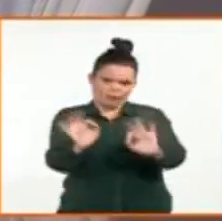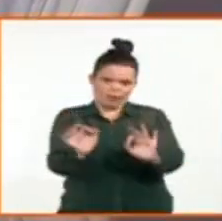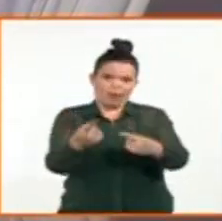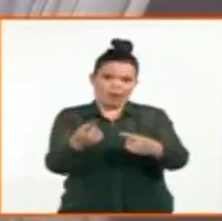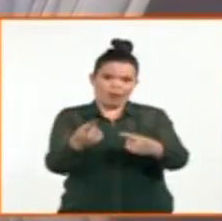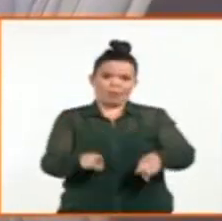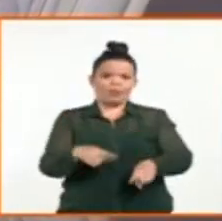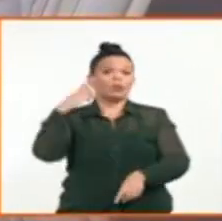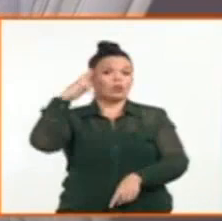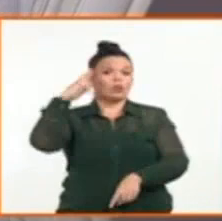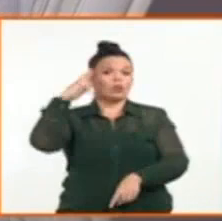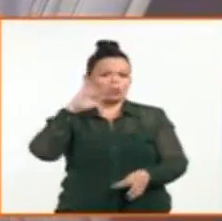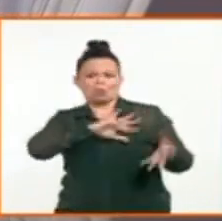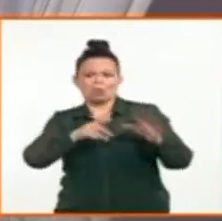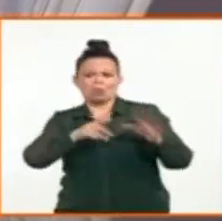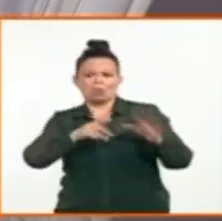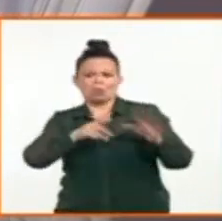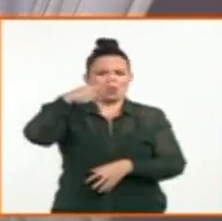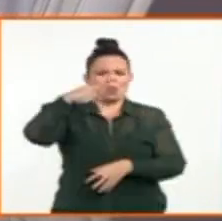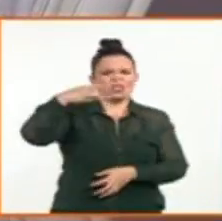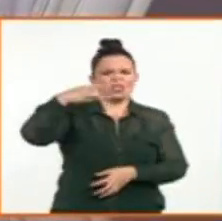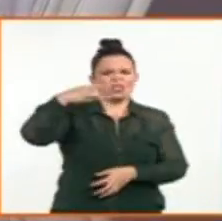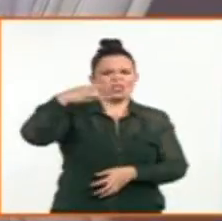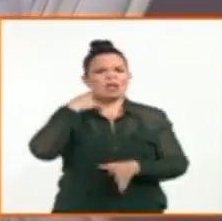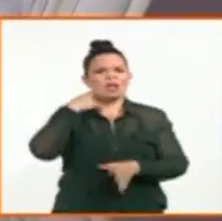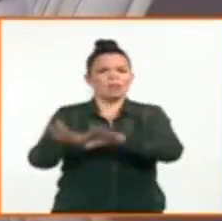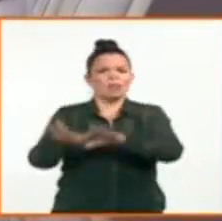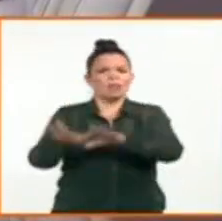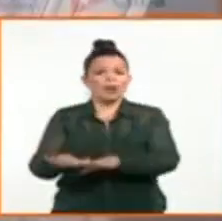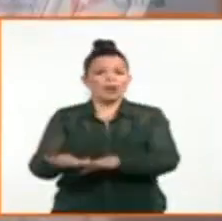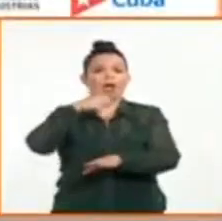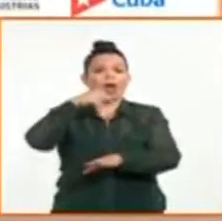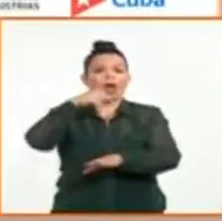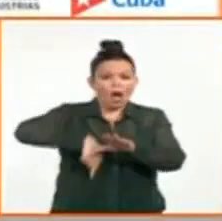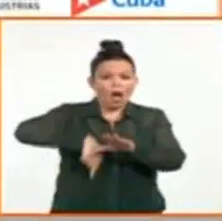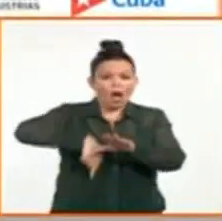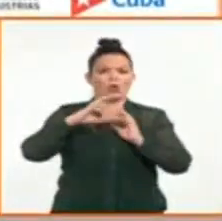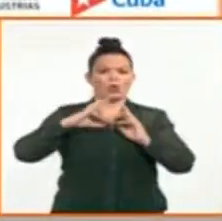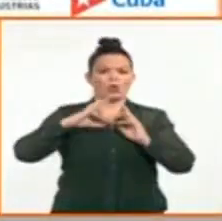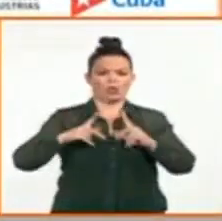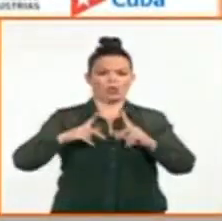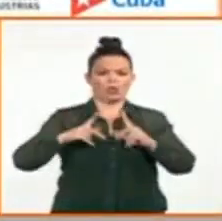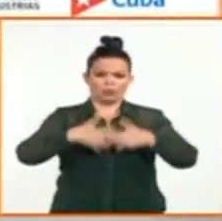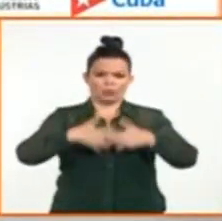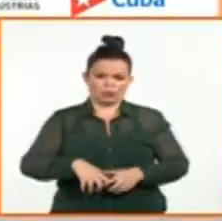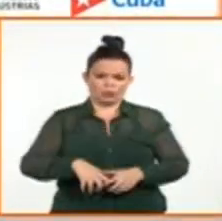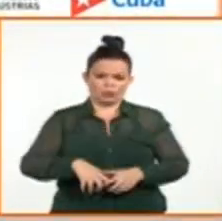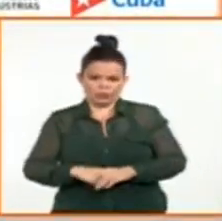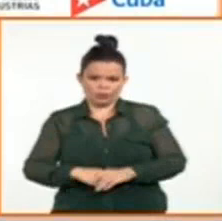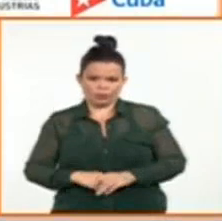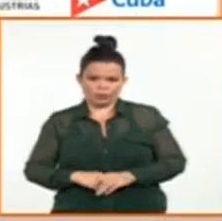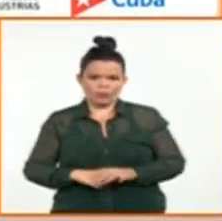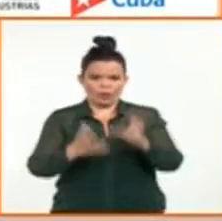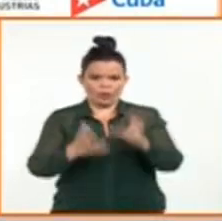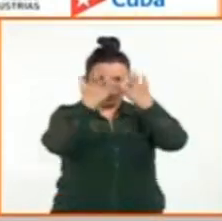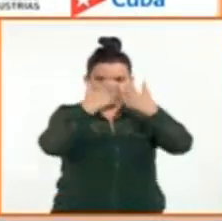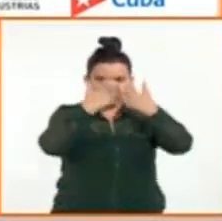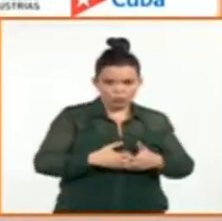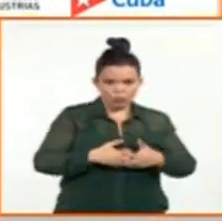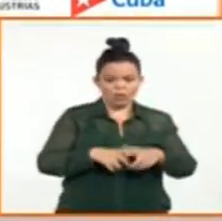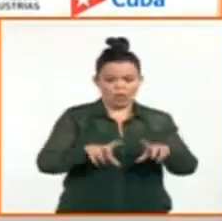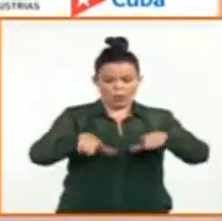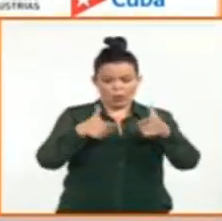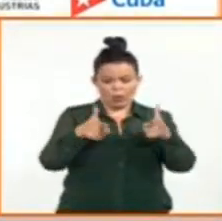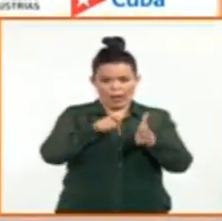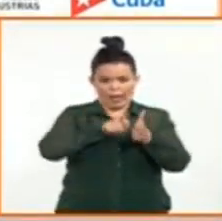no había producción. Esto casi que se comercializó produciendo, entregando, y se comercializaba de inmediato. Hay que decir que este programa